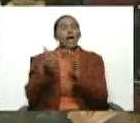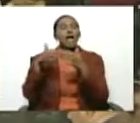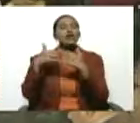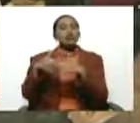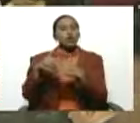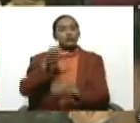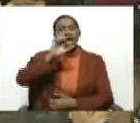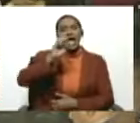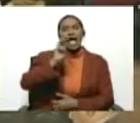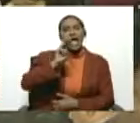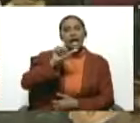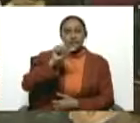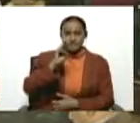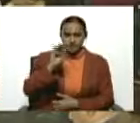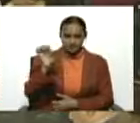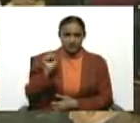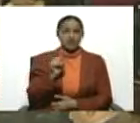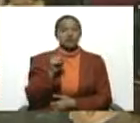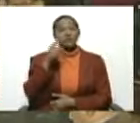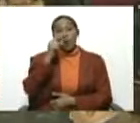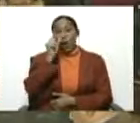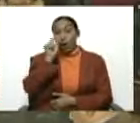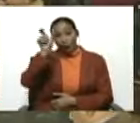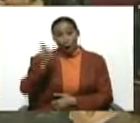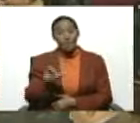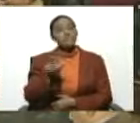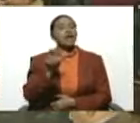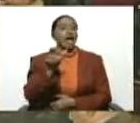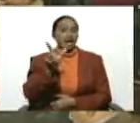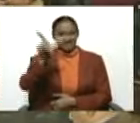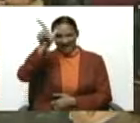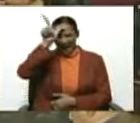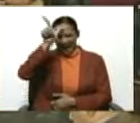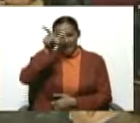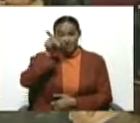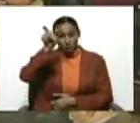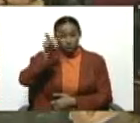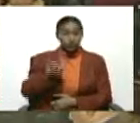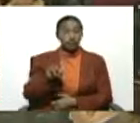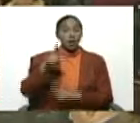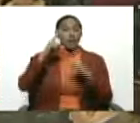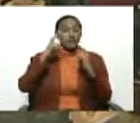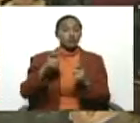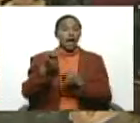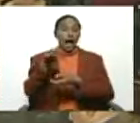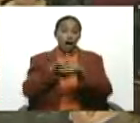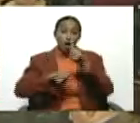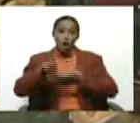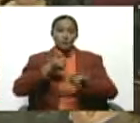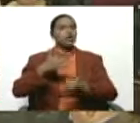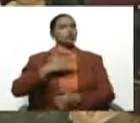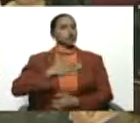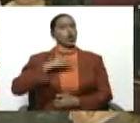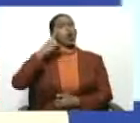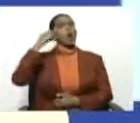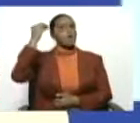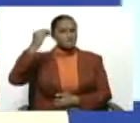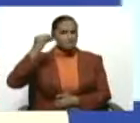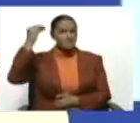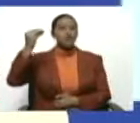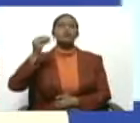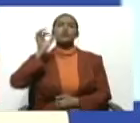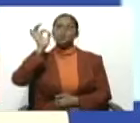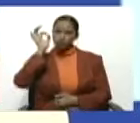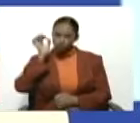incipientes y Alemania y un economista alemán que dijo Yo pienso era en verdad el